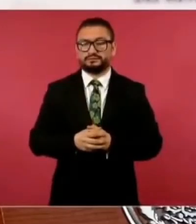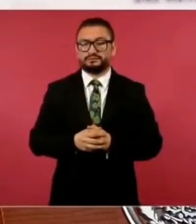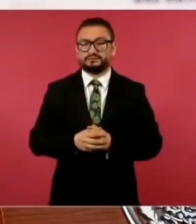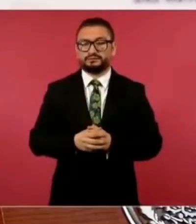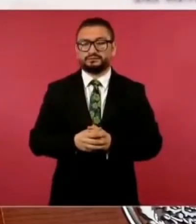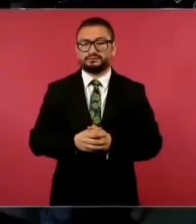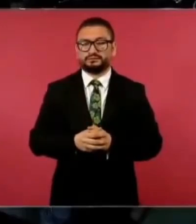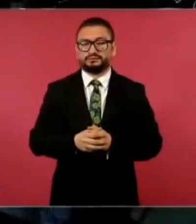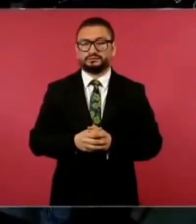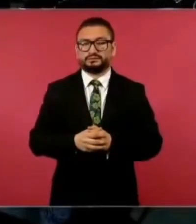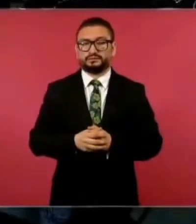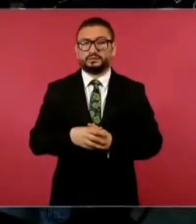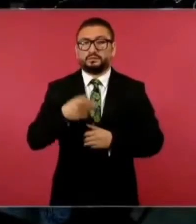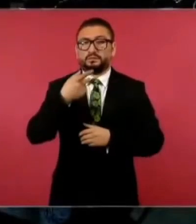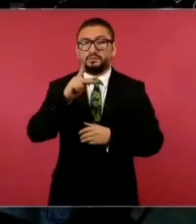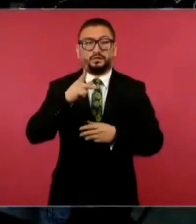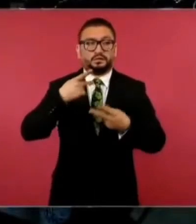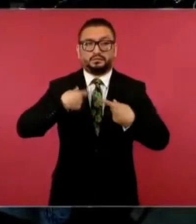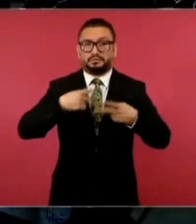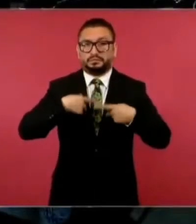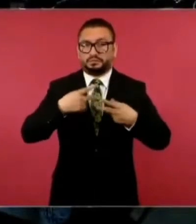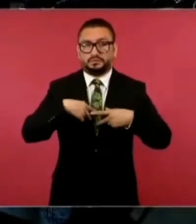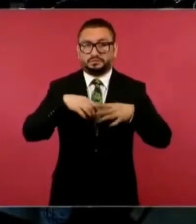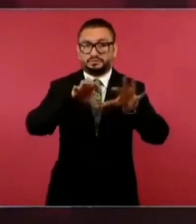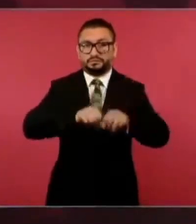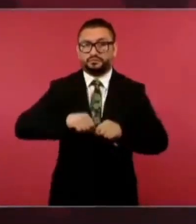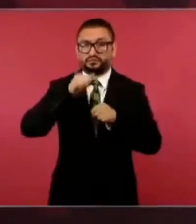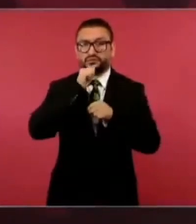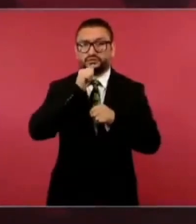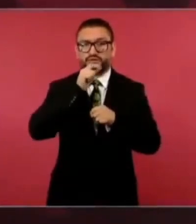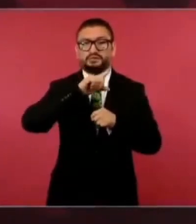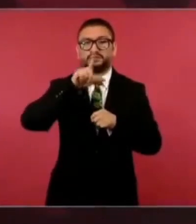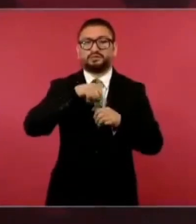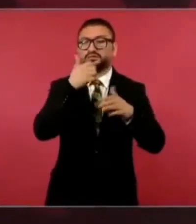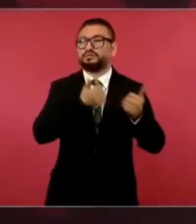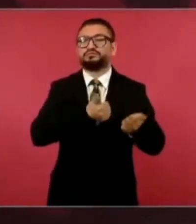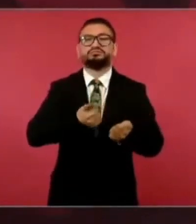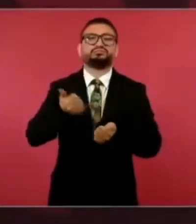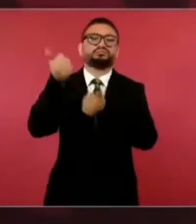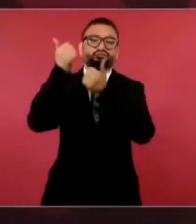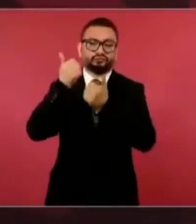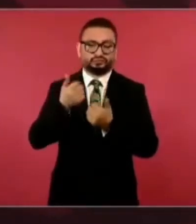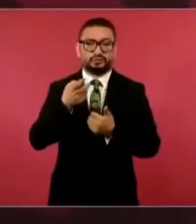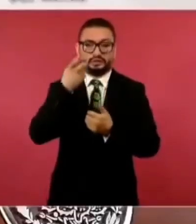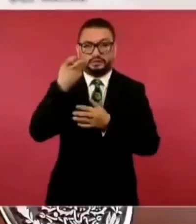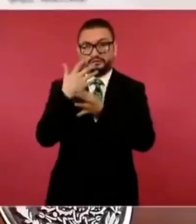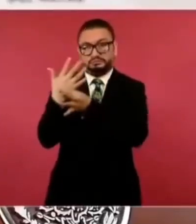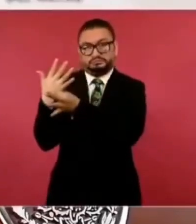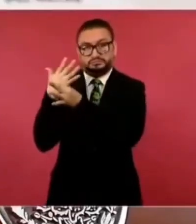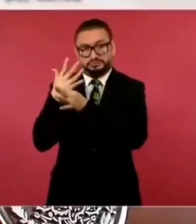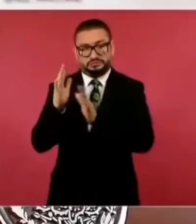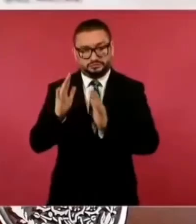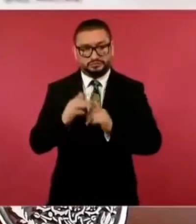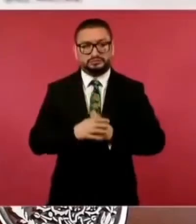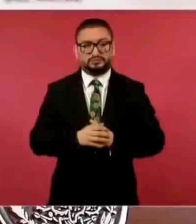sin tenerlos detenidos y se los llevan. Esa es una versión.